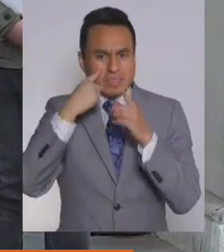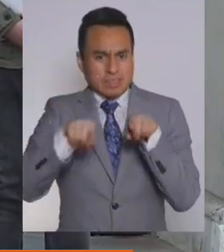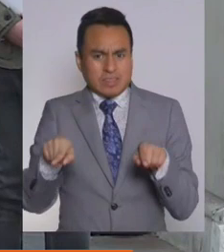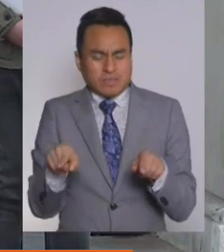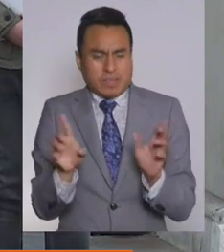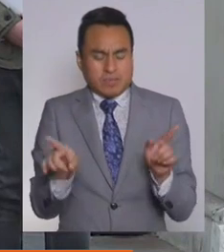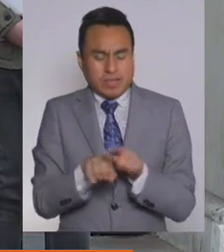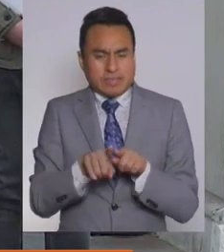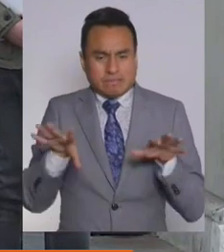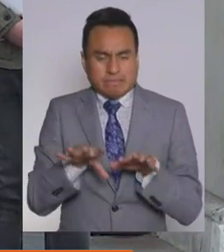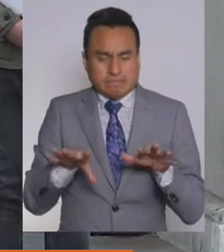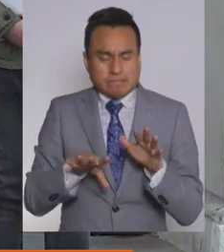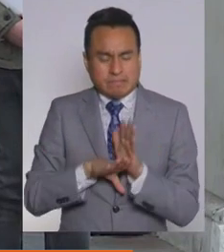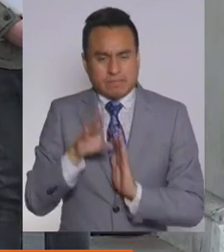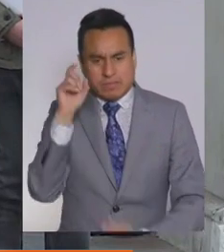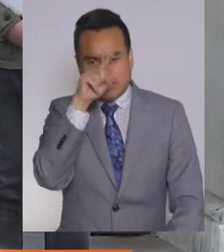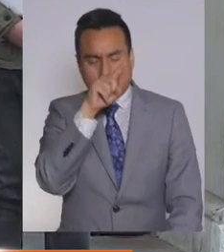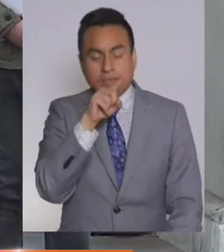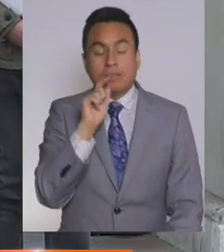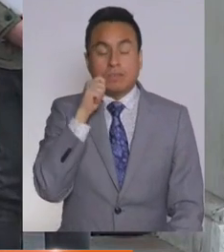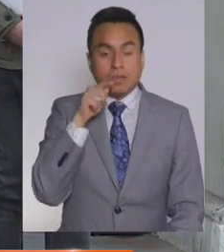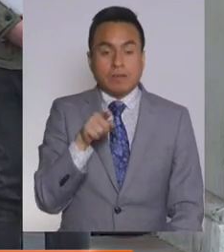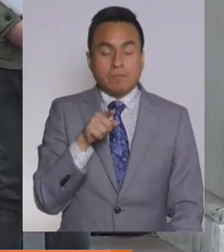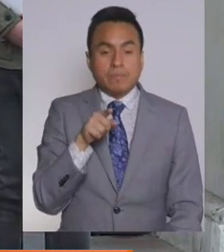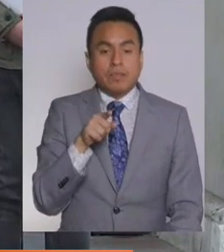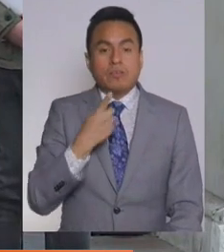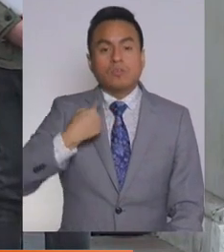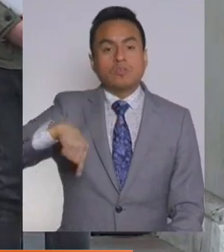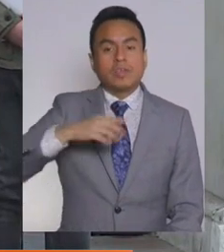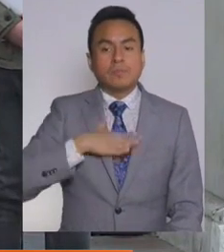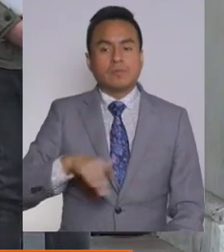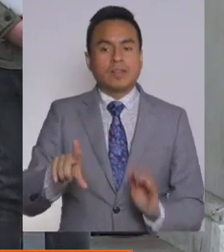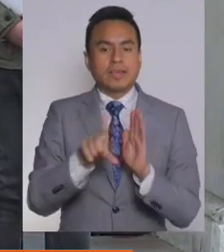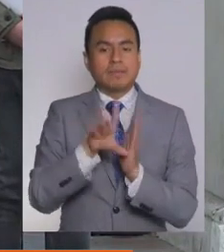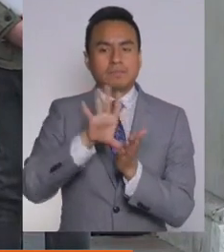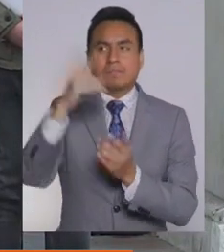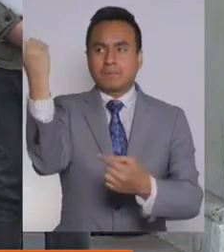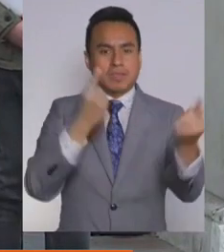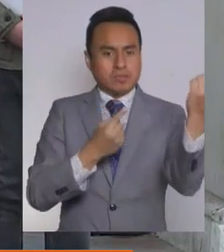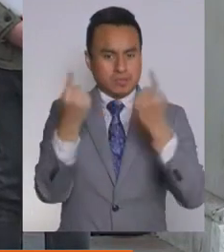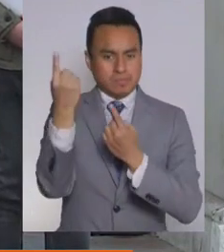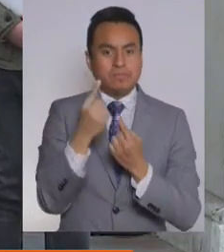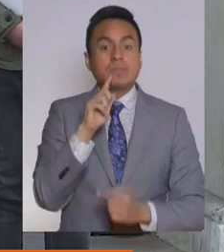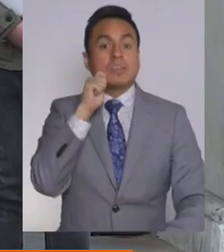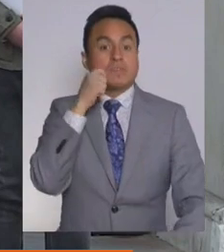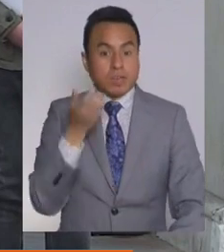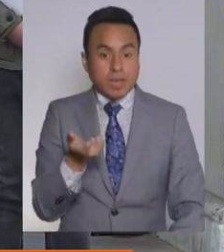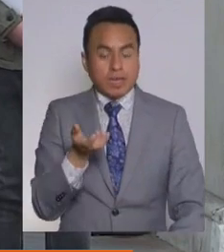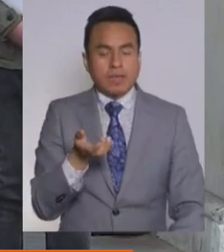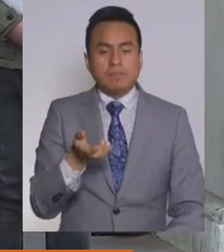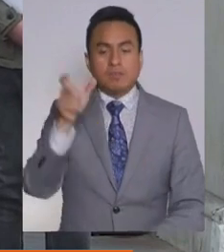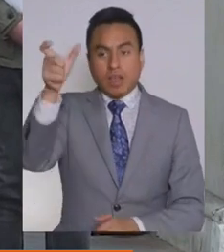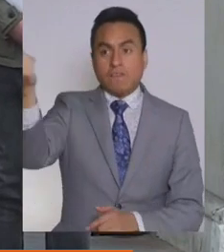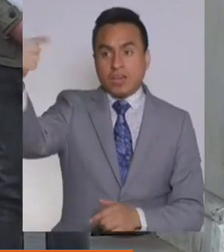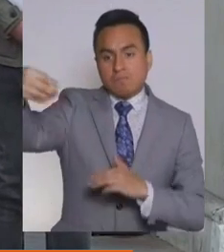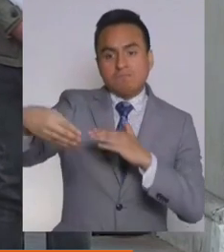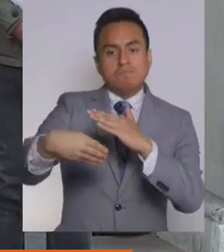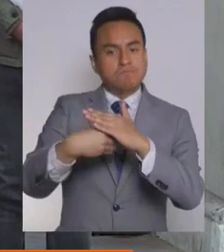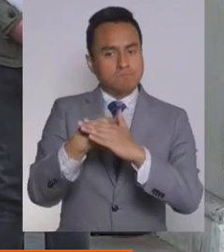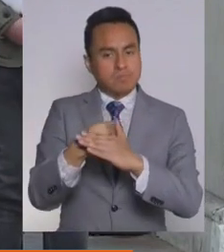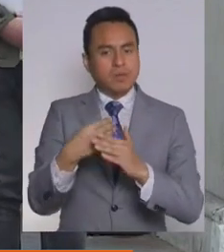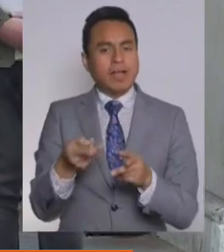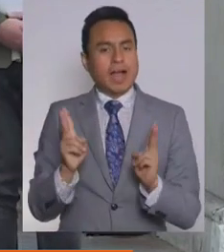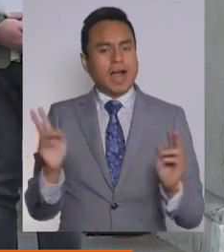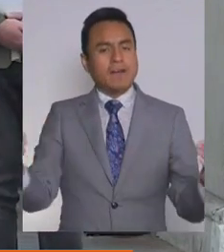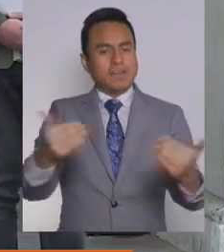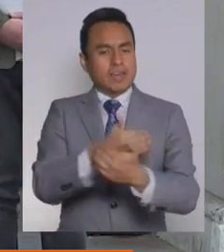es difícil, es cuesta arriba. Y por lo tanto, lo que queremos con esta ley de migración es que se reciba a los migrantes con los